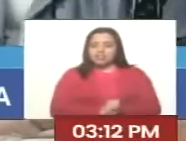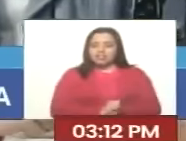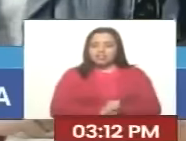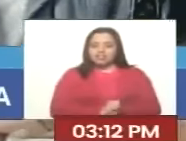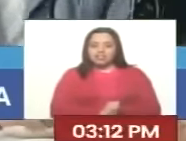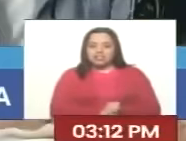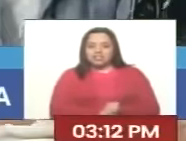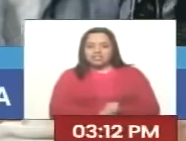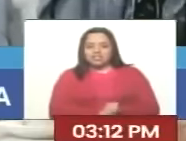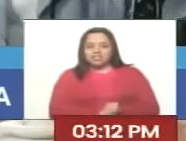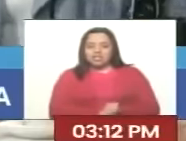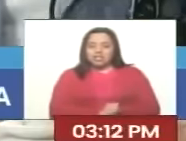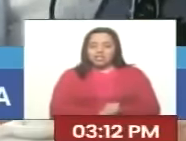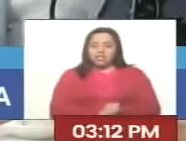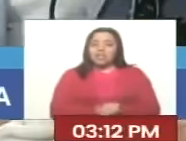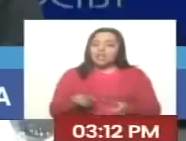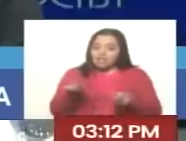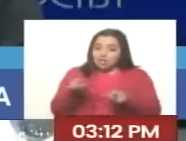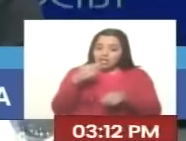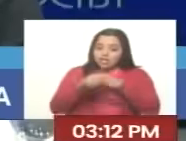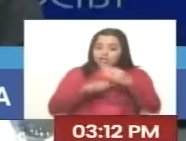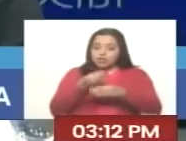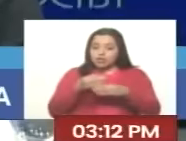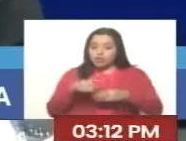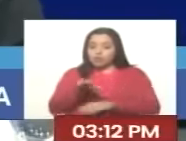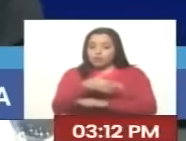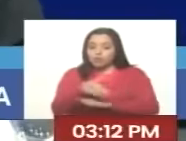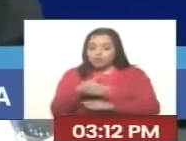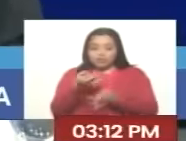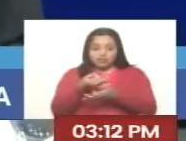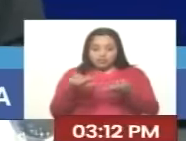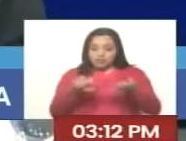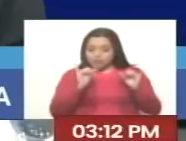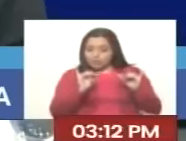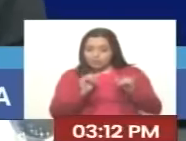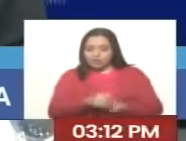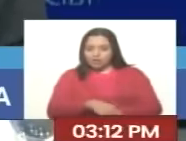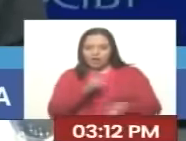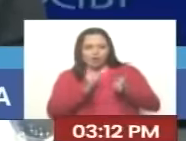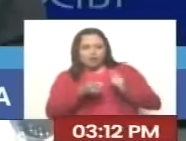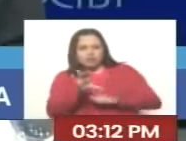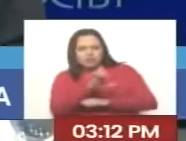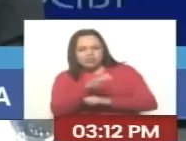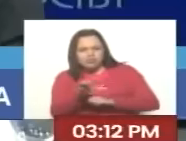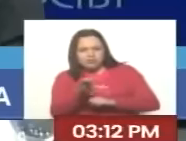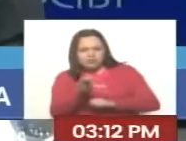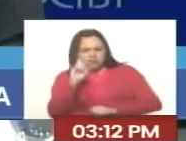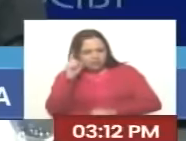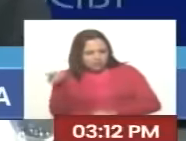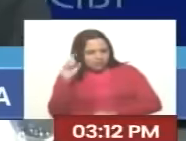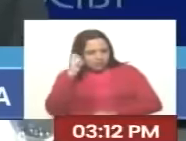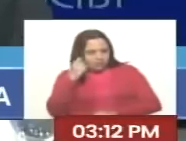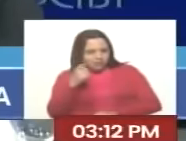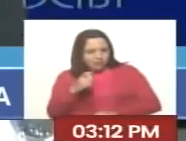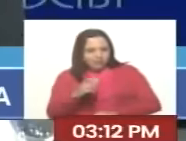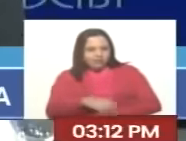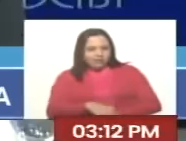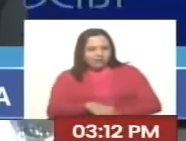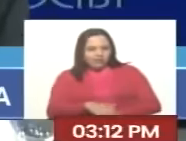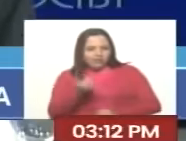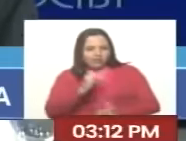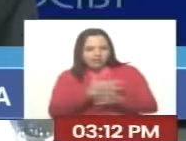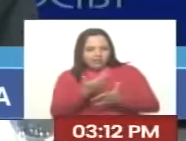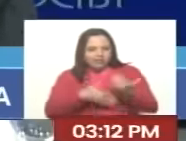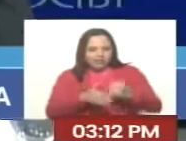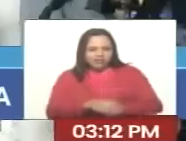Sí, y él ahí grabó su música, genial, ¿no? Él. ¿Algún tema que recuerde? De esos que ha compartido de repente, claro,